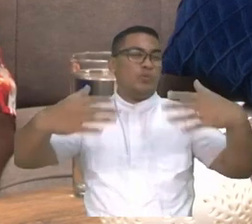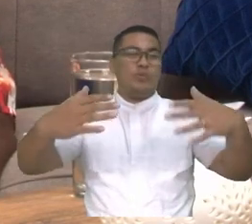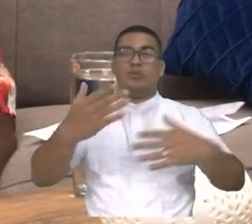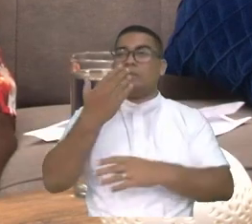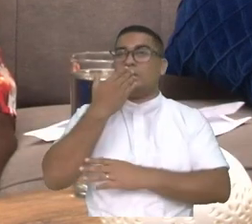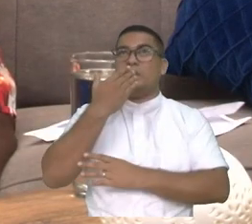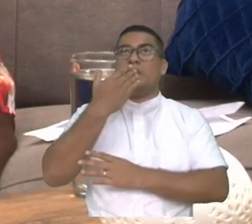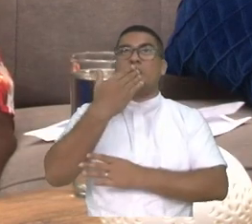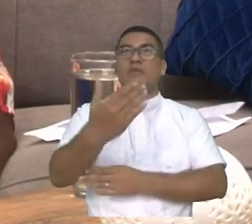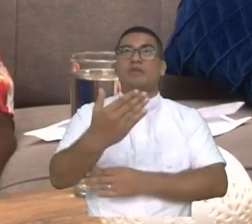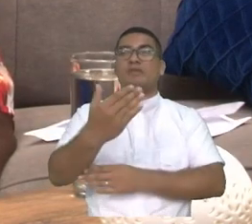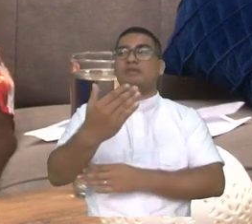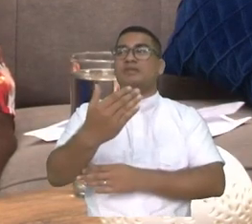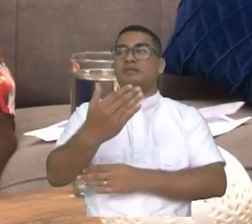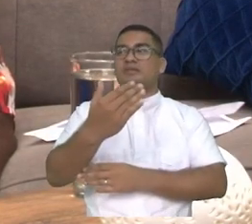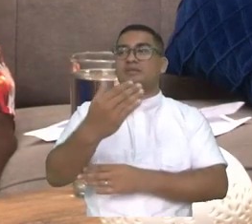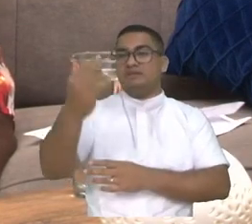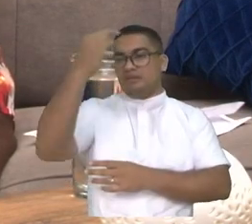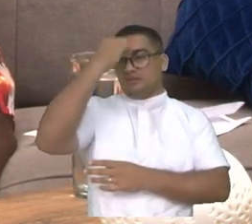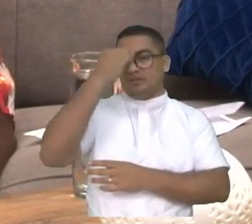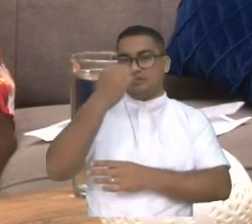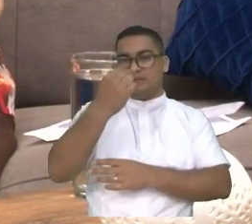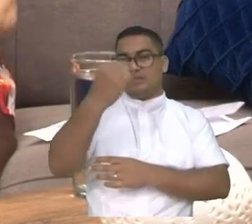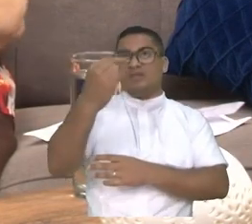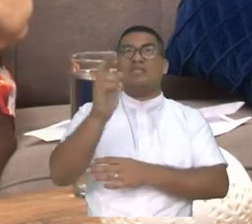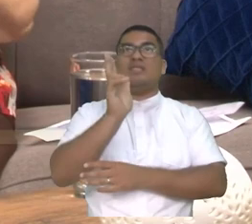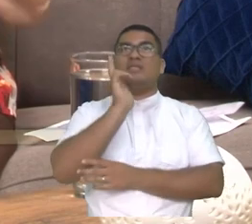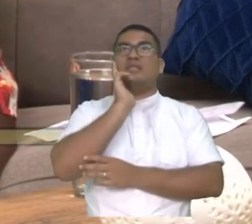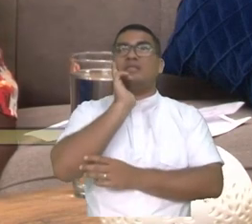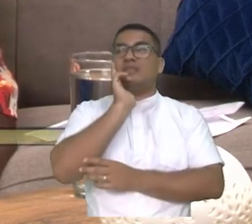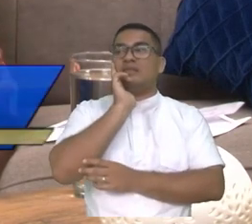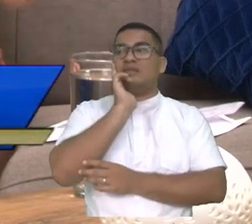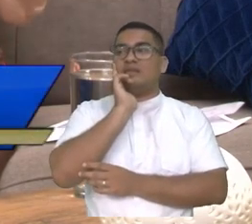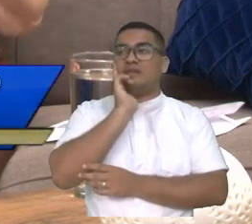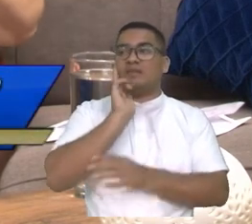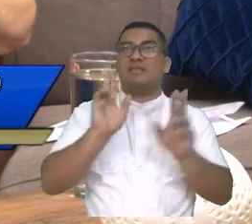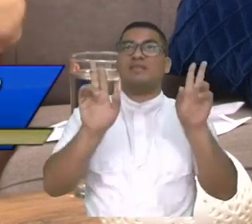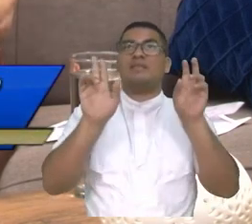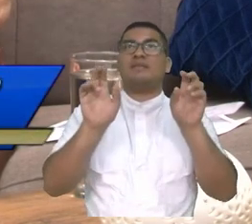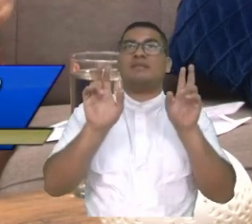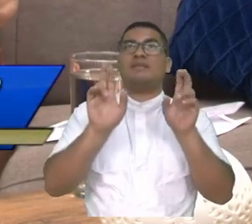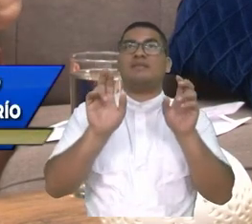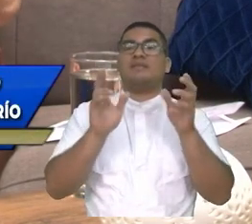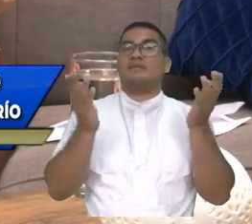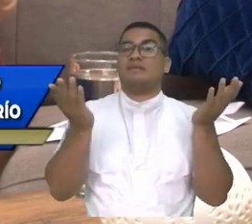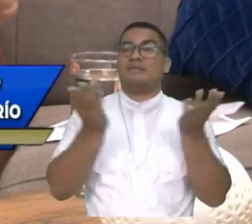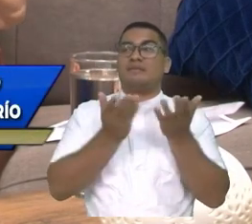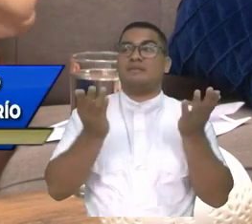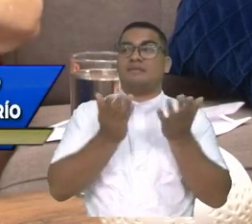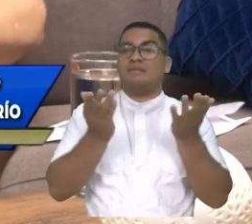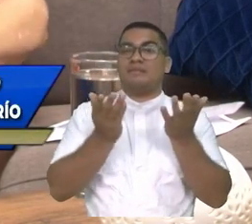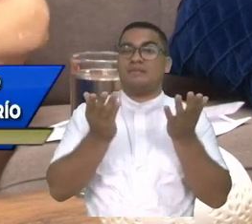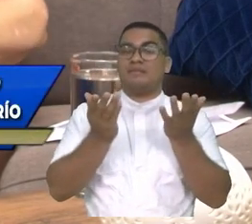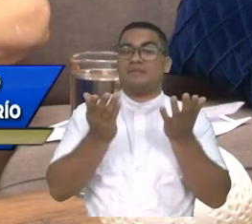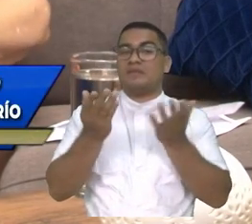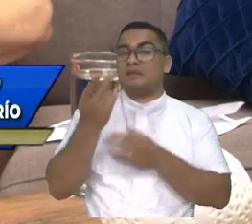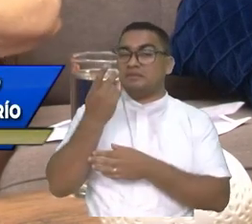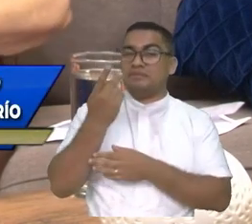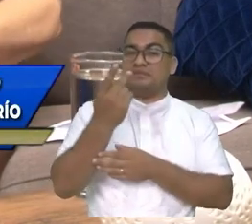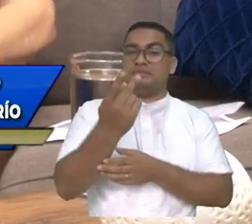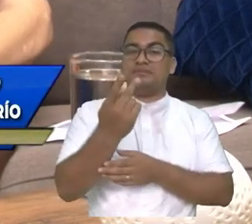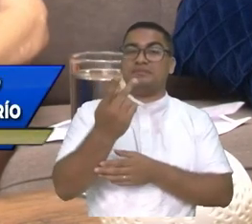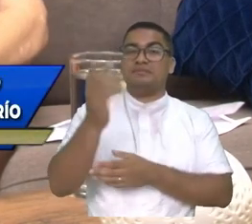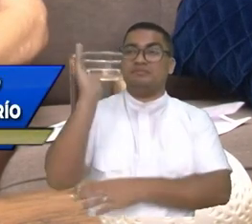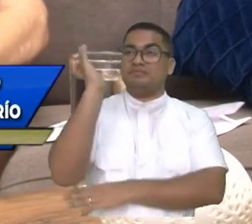maravillosa exaltación a nuestro Rubén Darío sobre el tema en que estaba visualizado